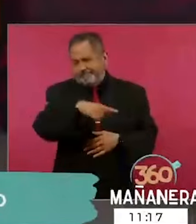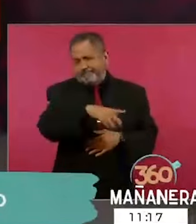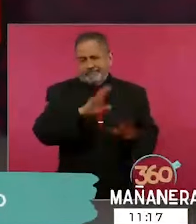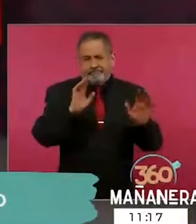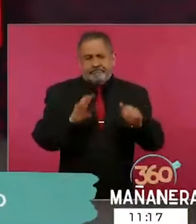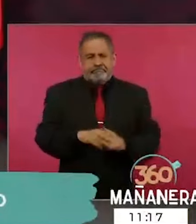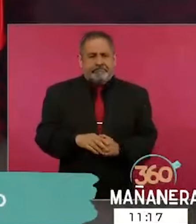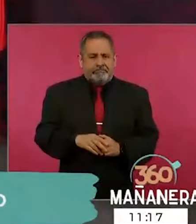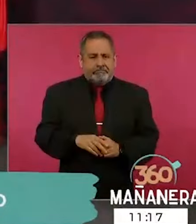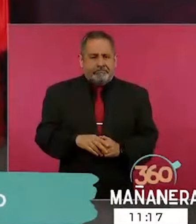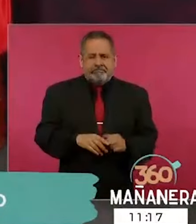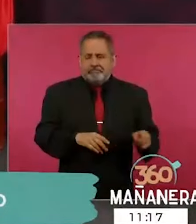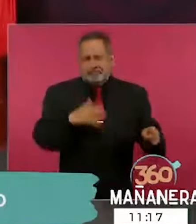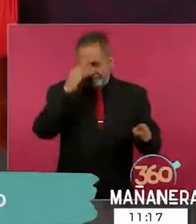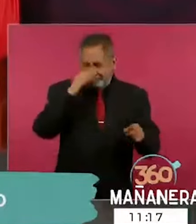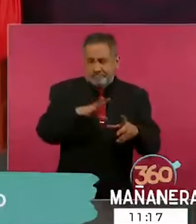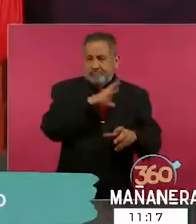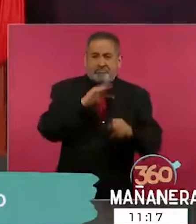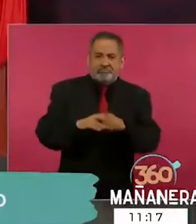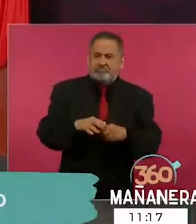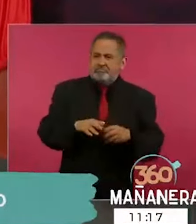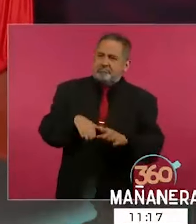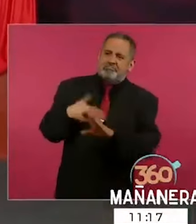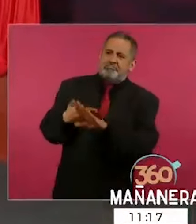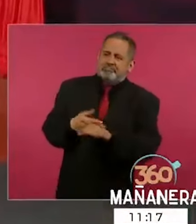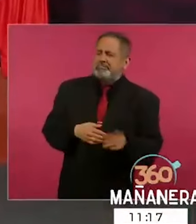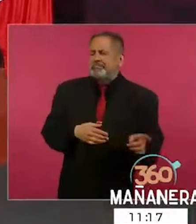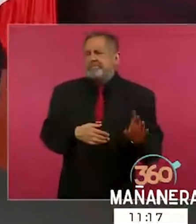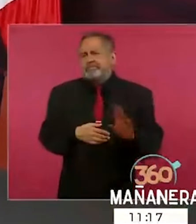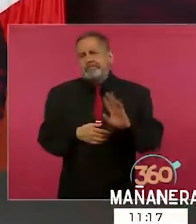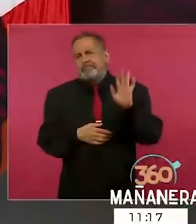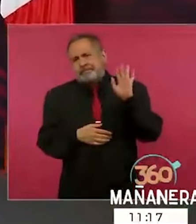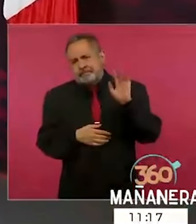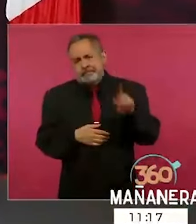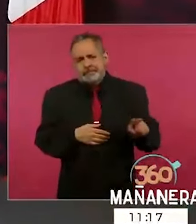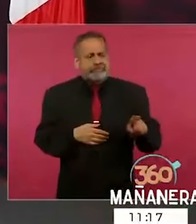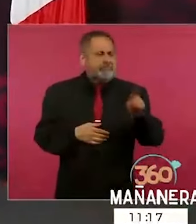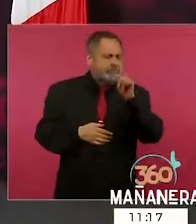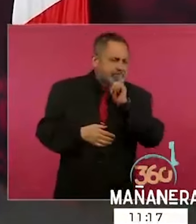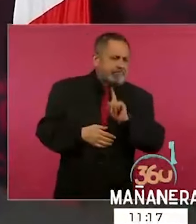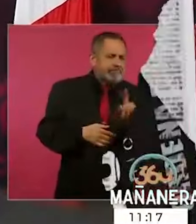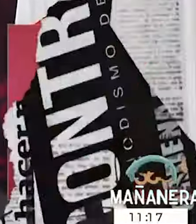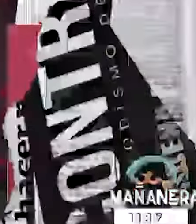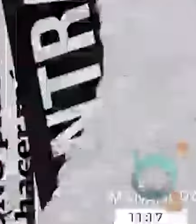no de todo, pero sí de mentir y calumniar.